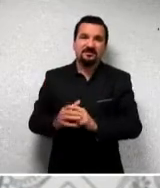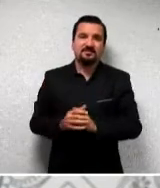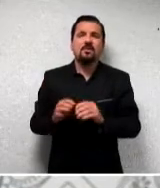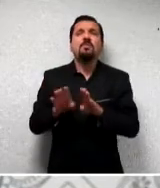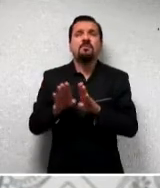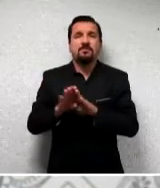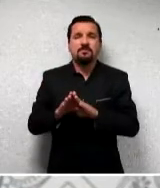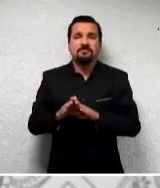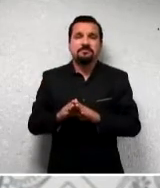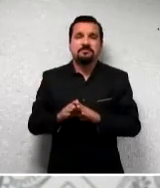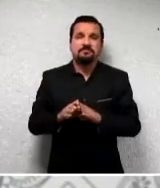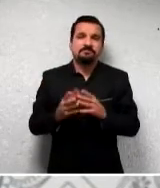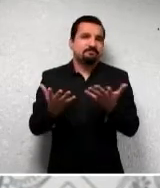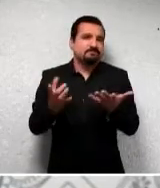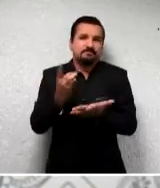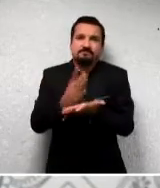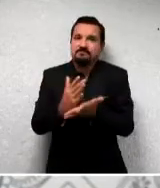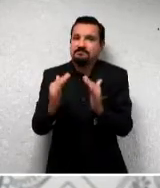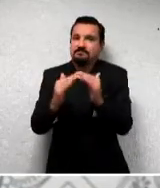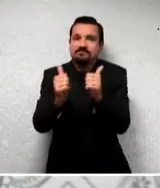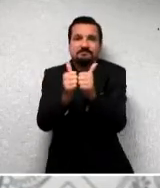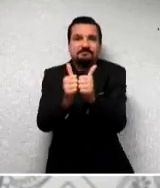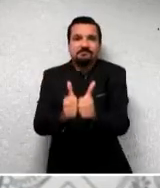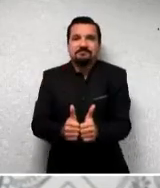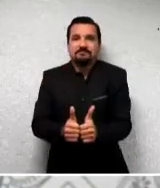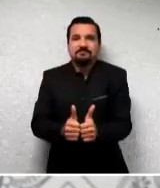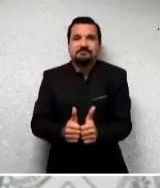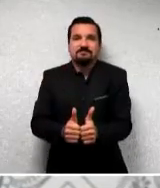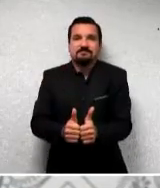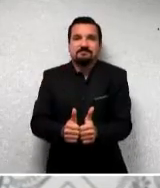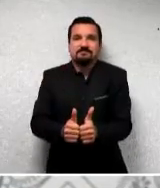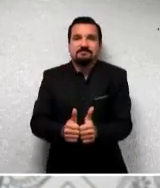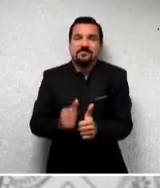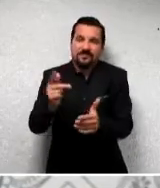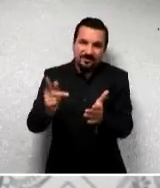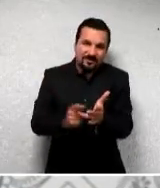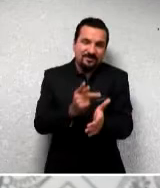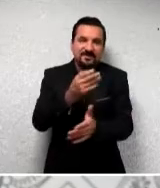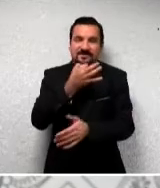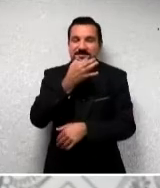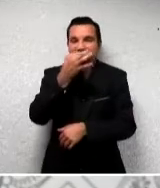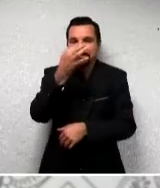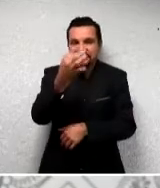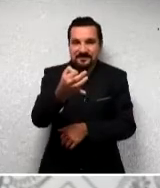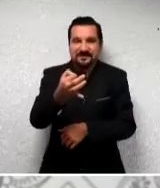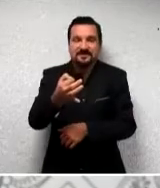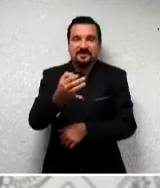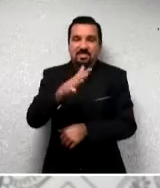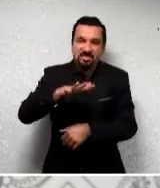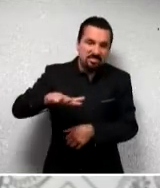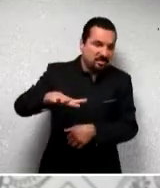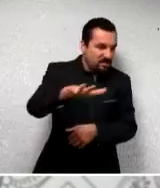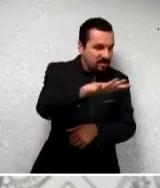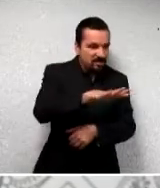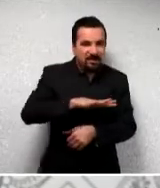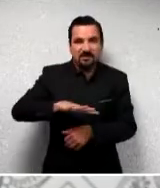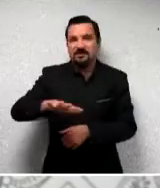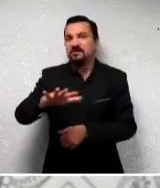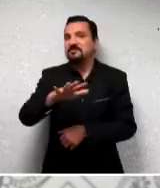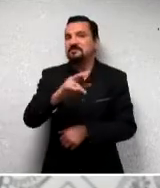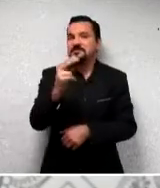proteges pues quedándote en casa porque insisto todos sin excepción